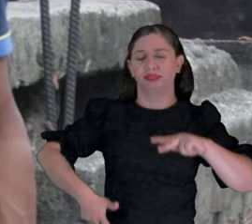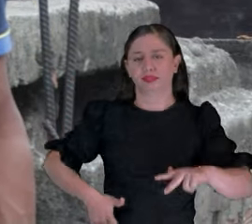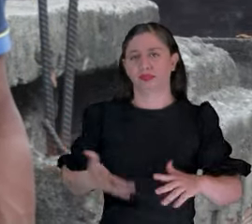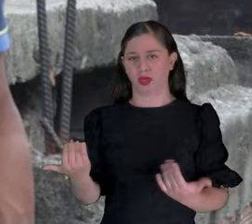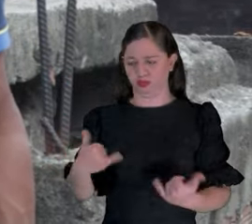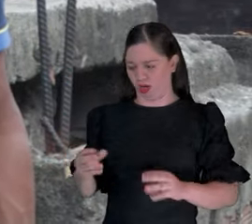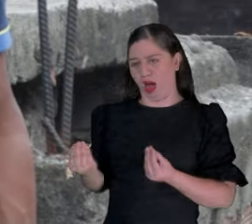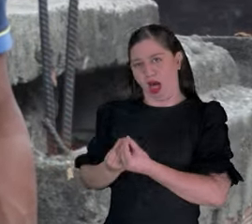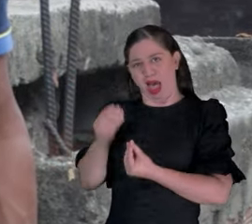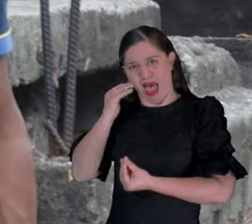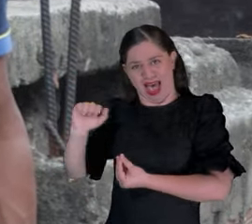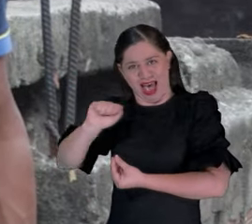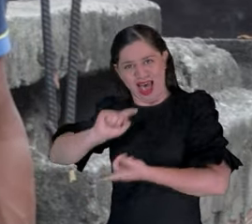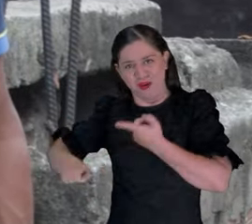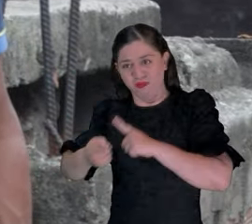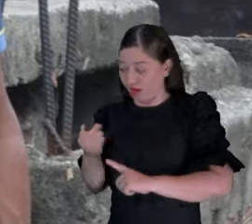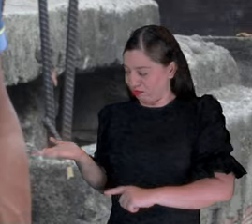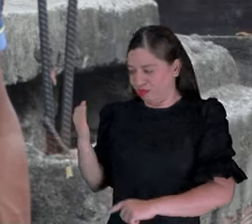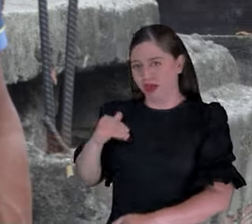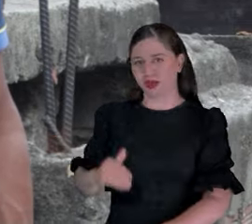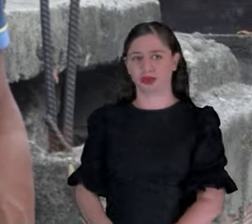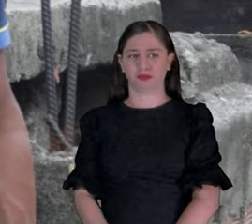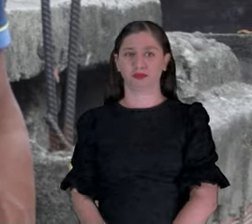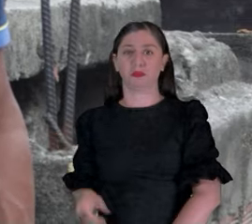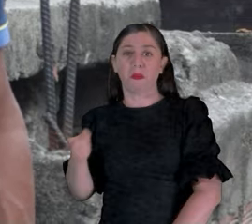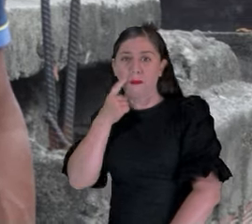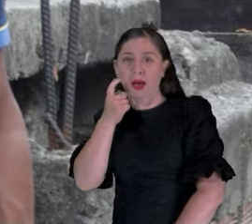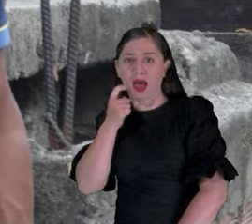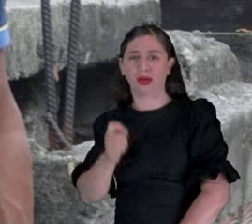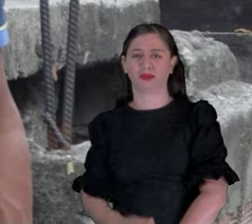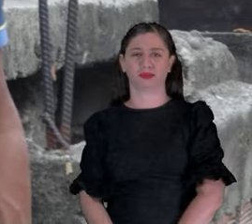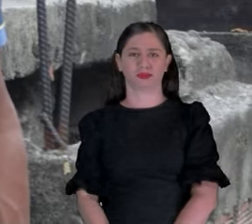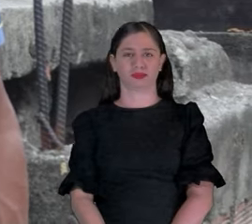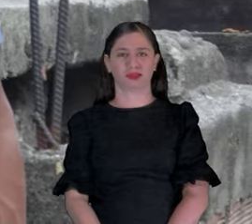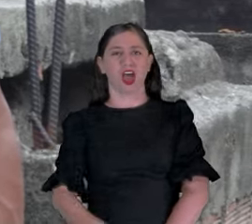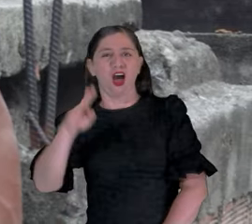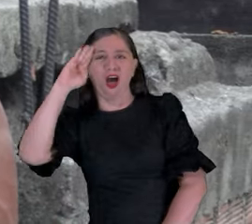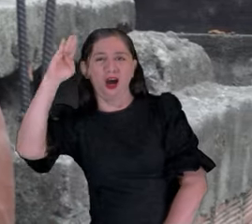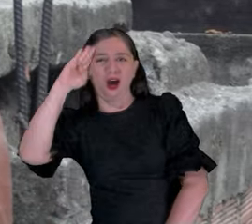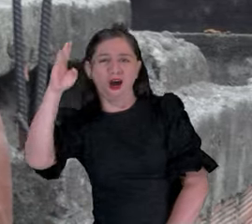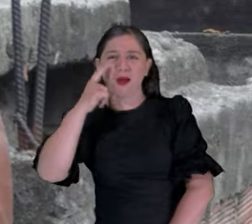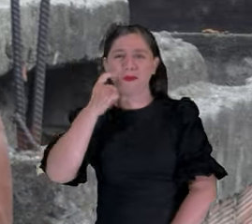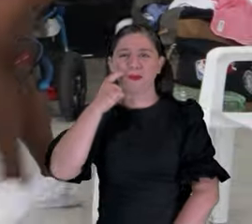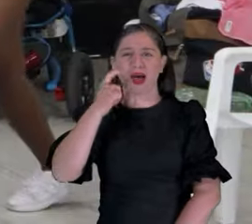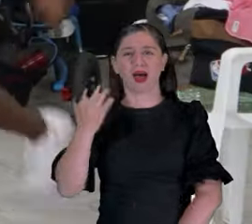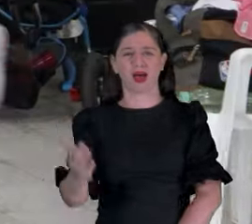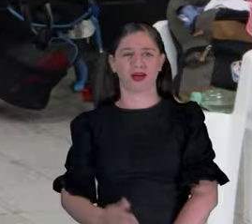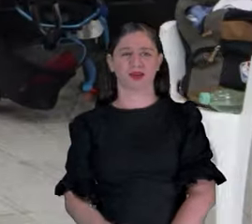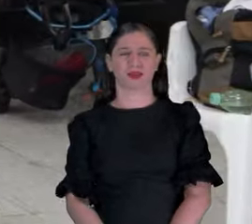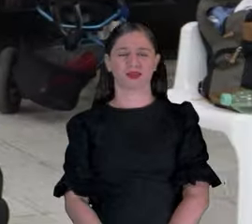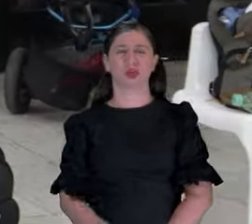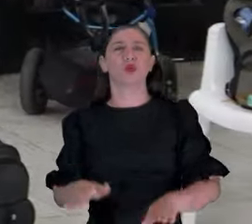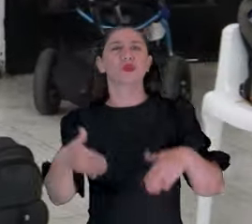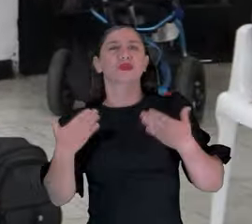Pa, es que se me colgó mientras lo pasaba videollamada, pero mire que estoy con las muchachas. Muchachas, mi papá.